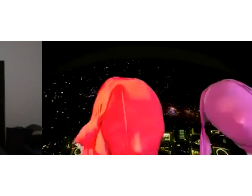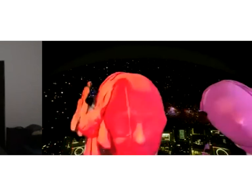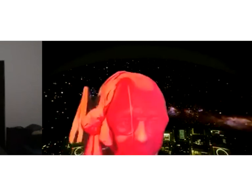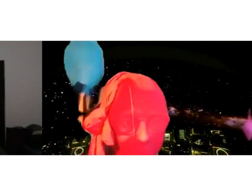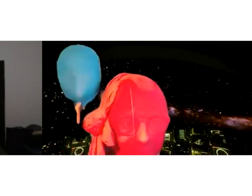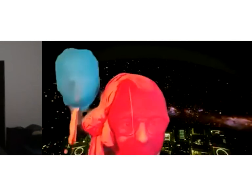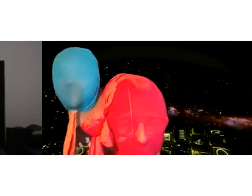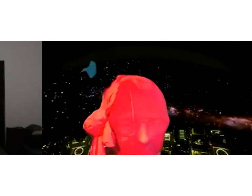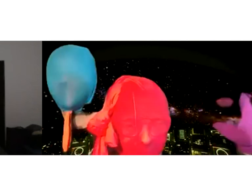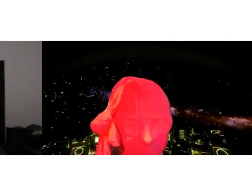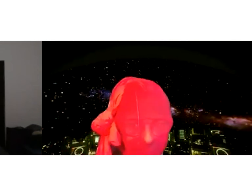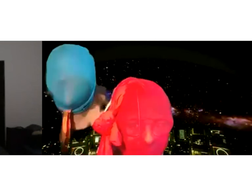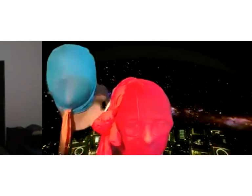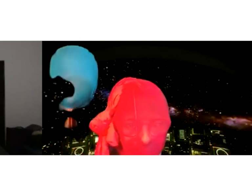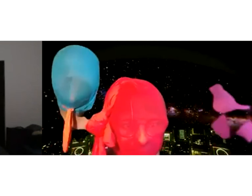Claro.